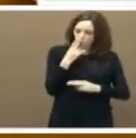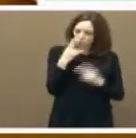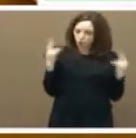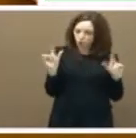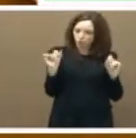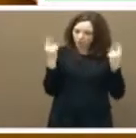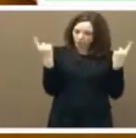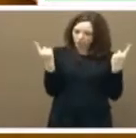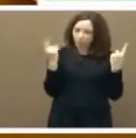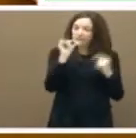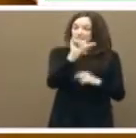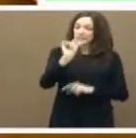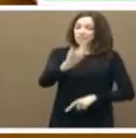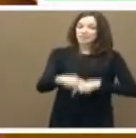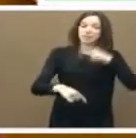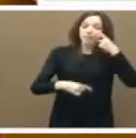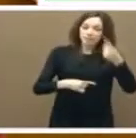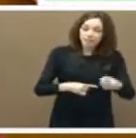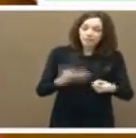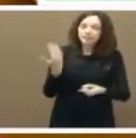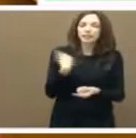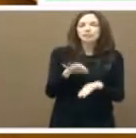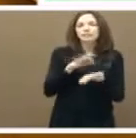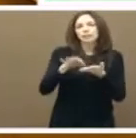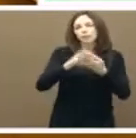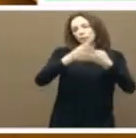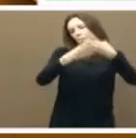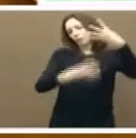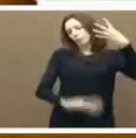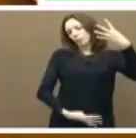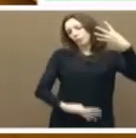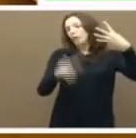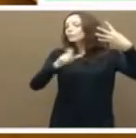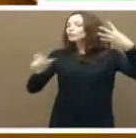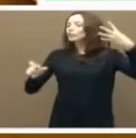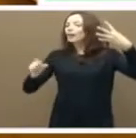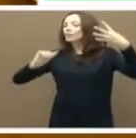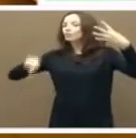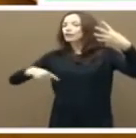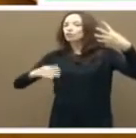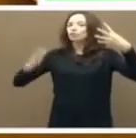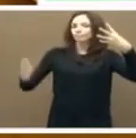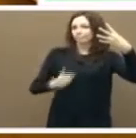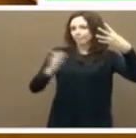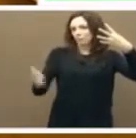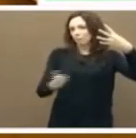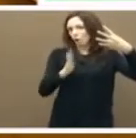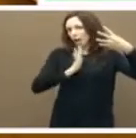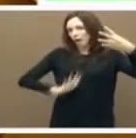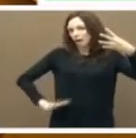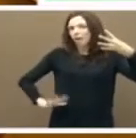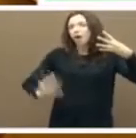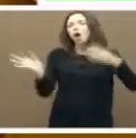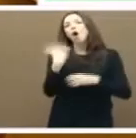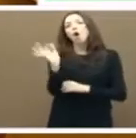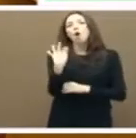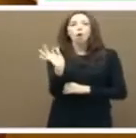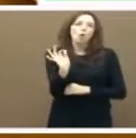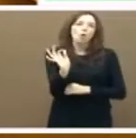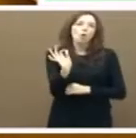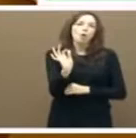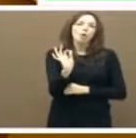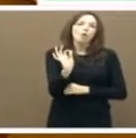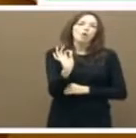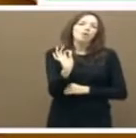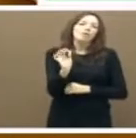publicarán las comisiones de servicio de nuestra comunidad autónoma, como el listado de personal eventual, con indicación de los nombramientos, cese, régimen